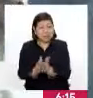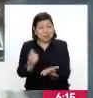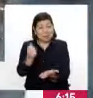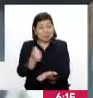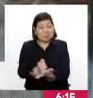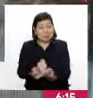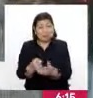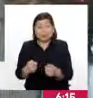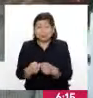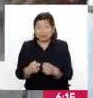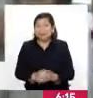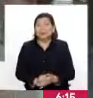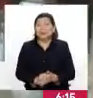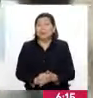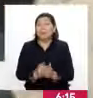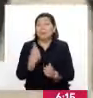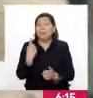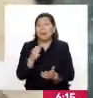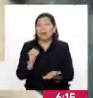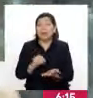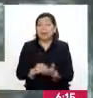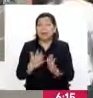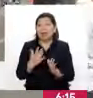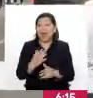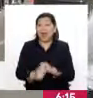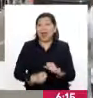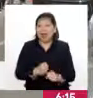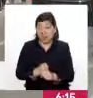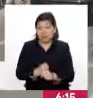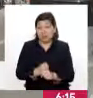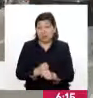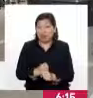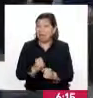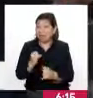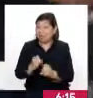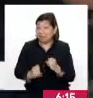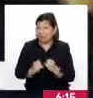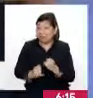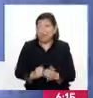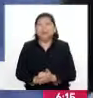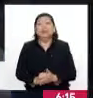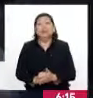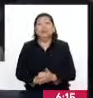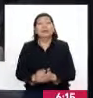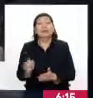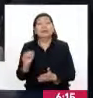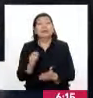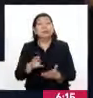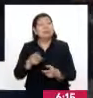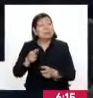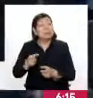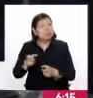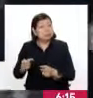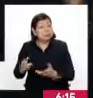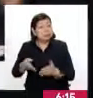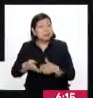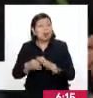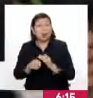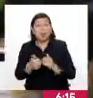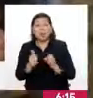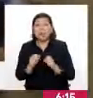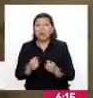electrónico ordinario por 10 años el documento que es expedido por la superintendencia nacional de migraciones y en